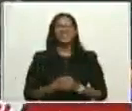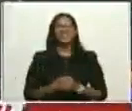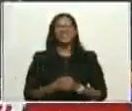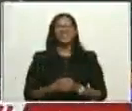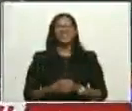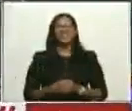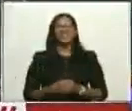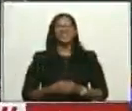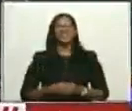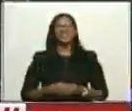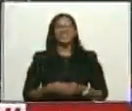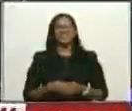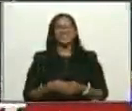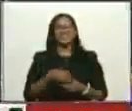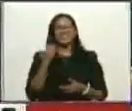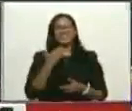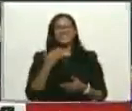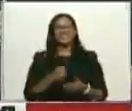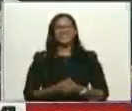Dios.